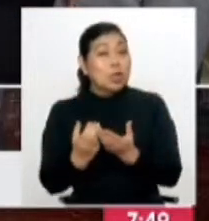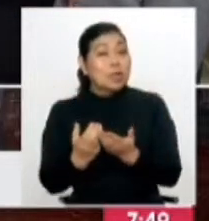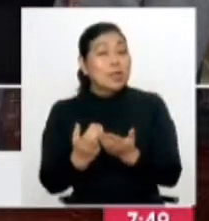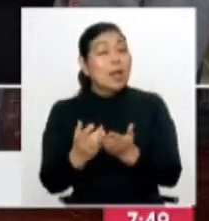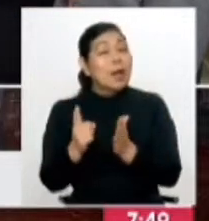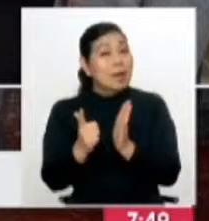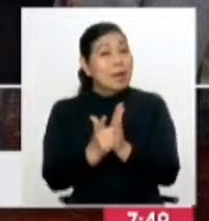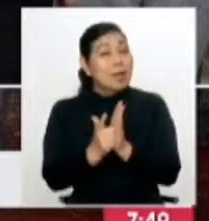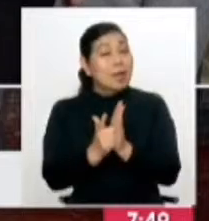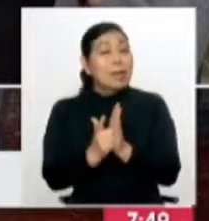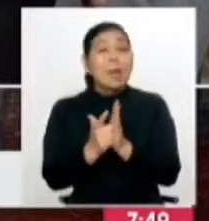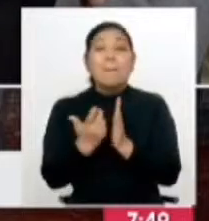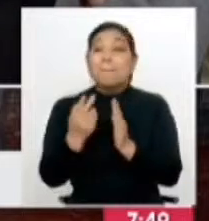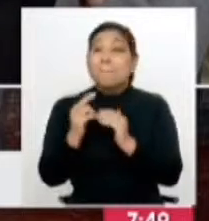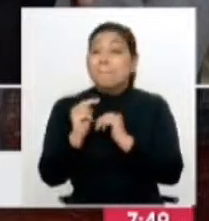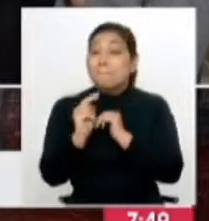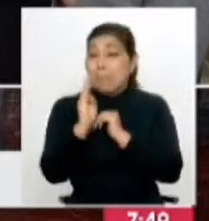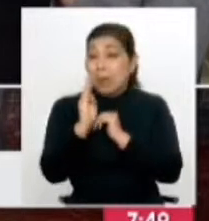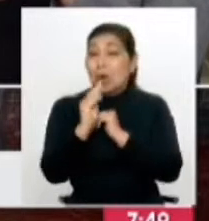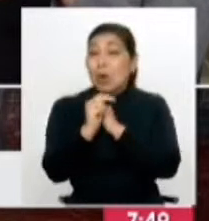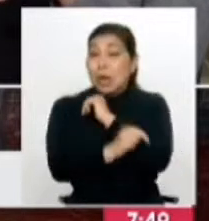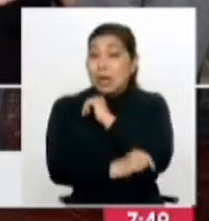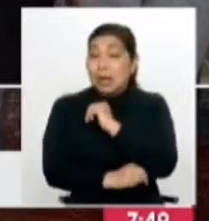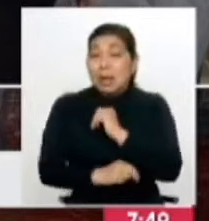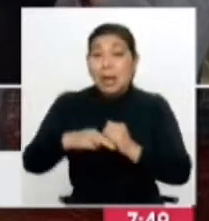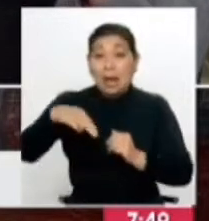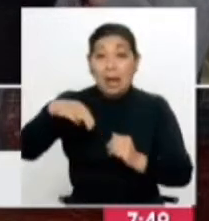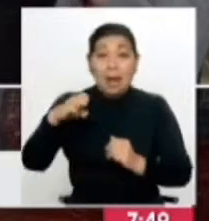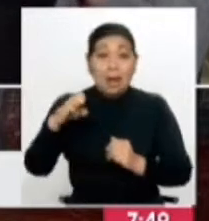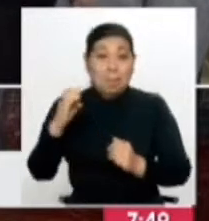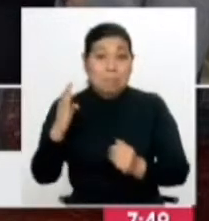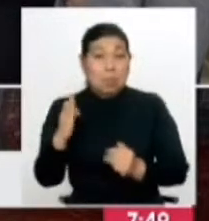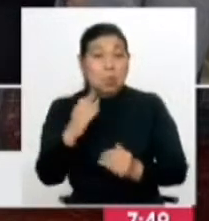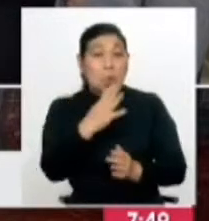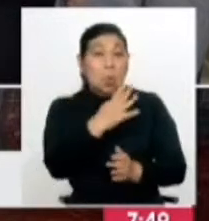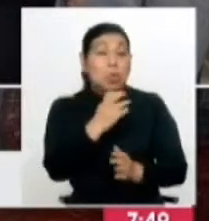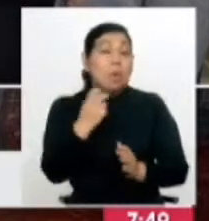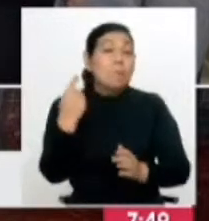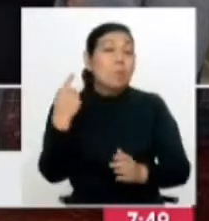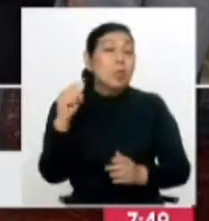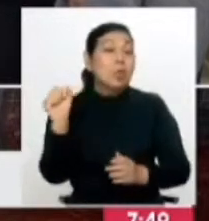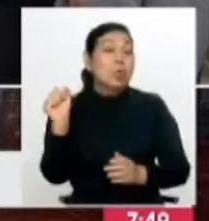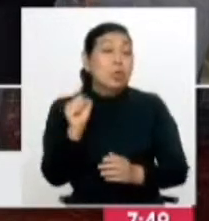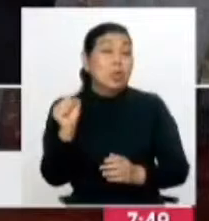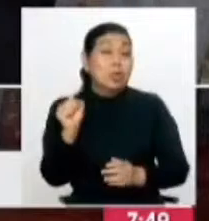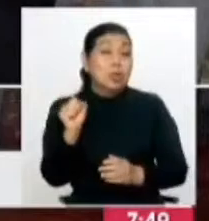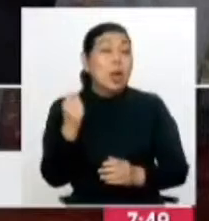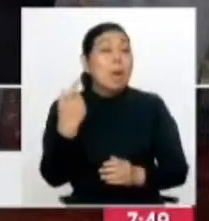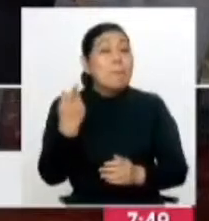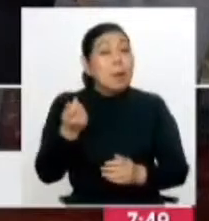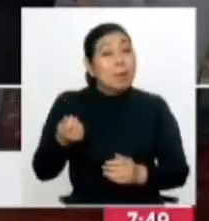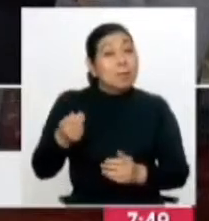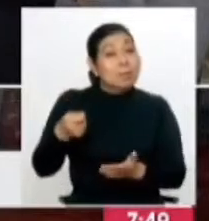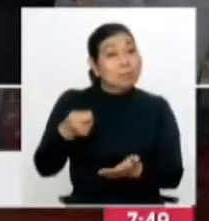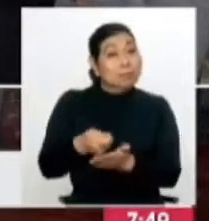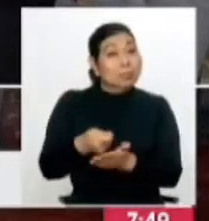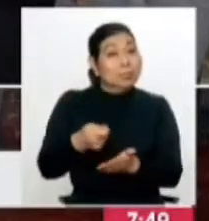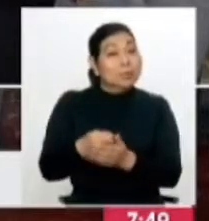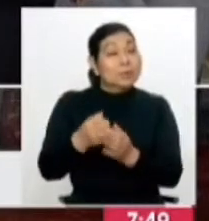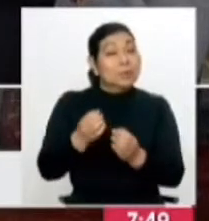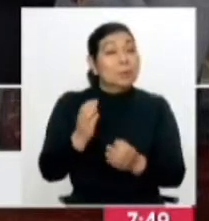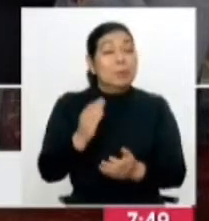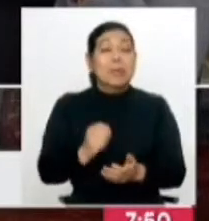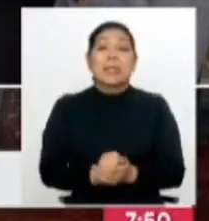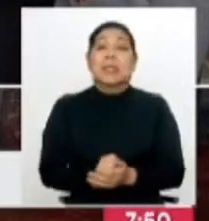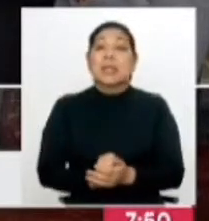de Fortalecimiento del Banco de la Nación. El año pasado el MEF capitalizó 400 millones de soles para incrementar el patrimonio efectivo